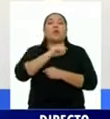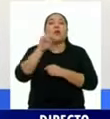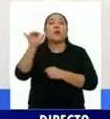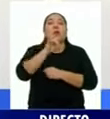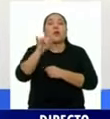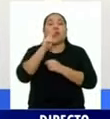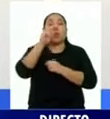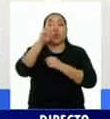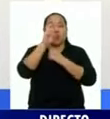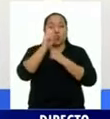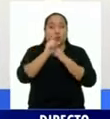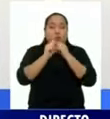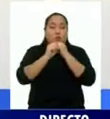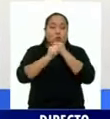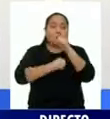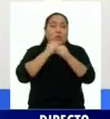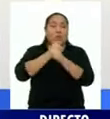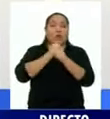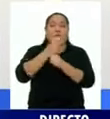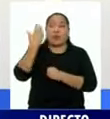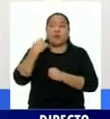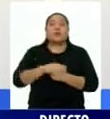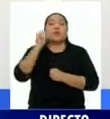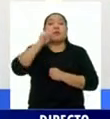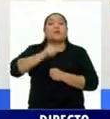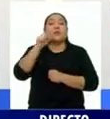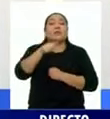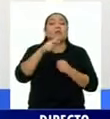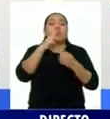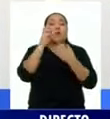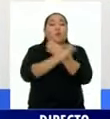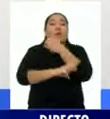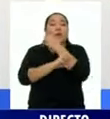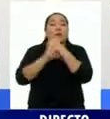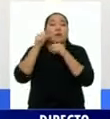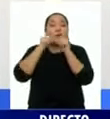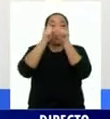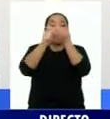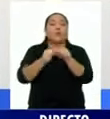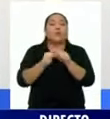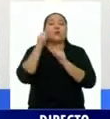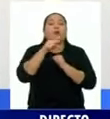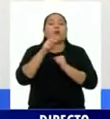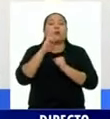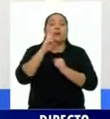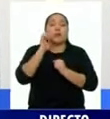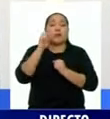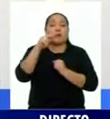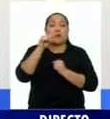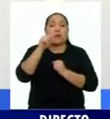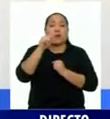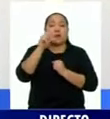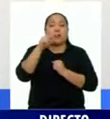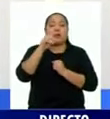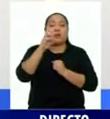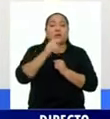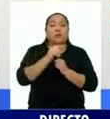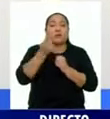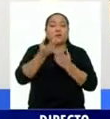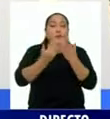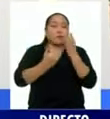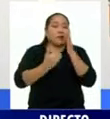dos décadas, sea uno de los países que siga liderando el crecimiento económico. Más bien, como lo dije al final